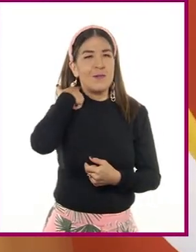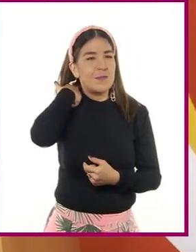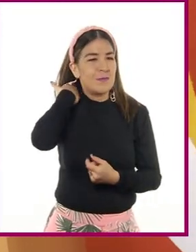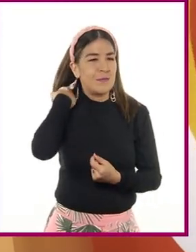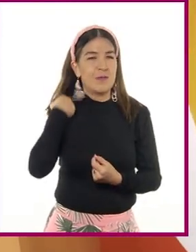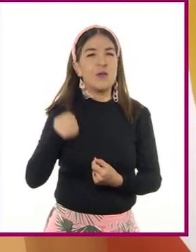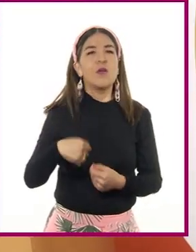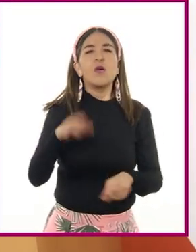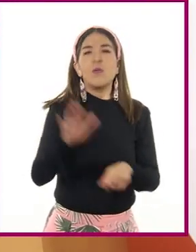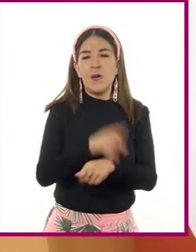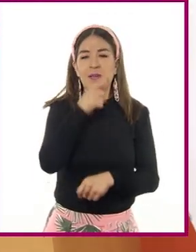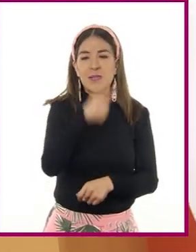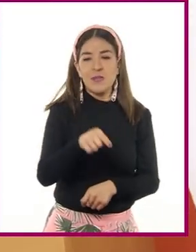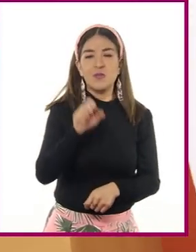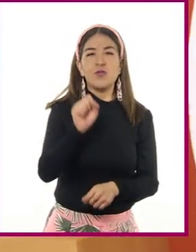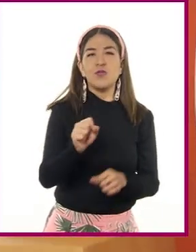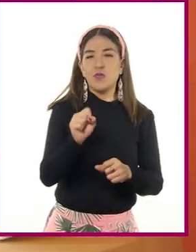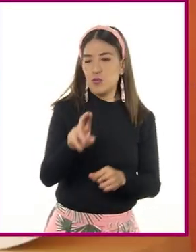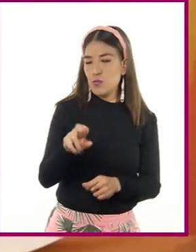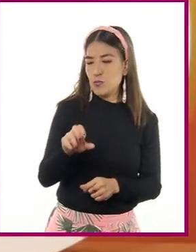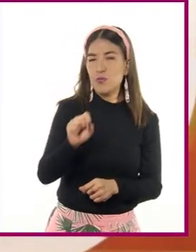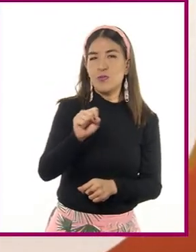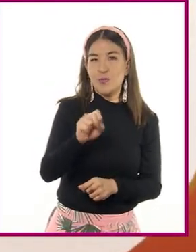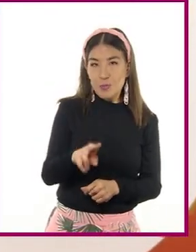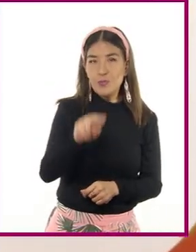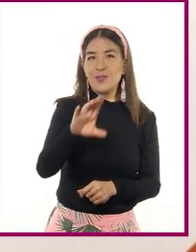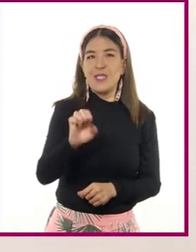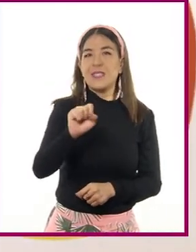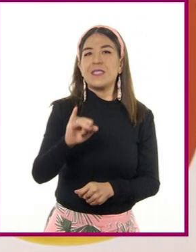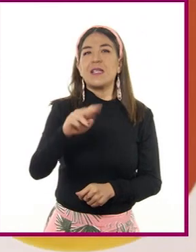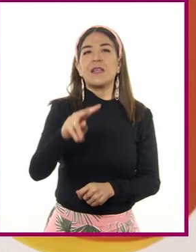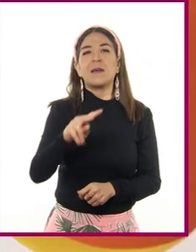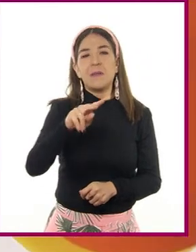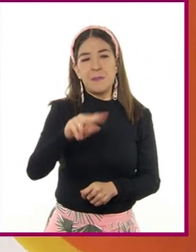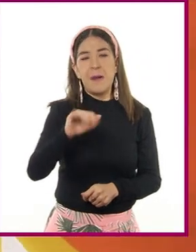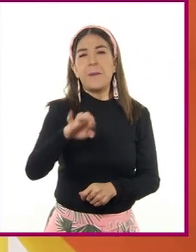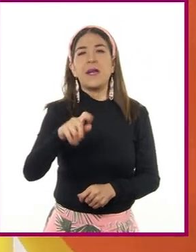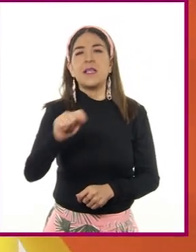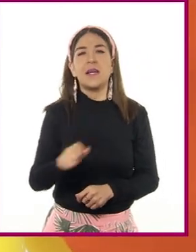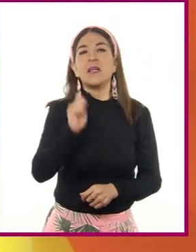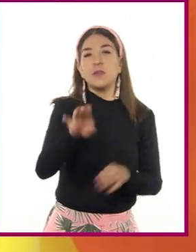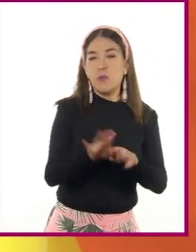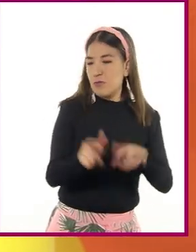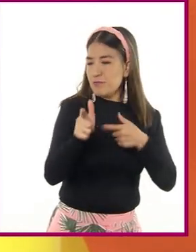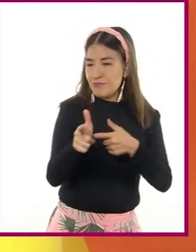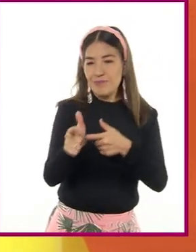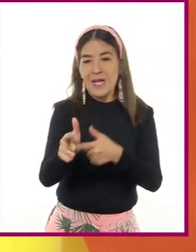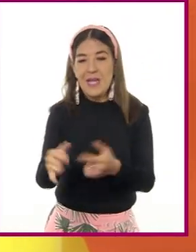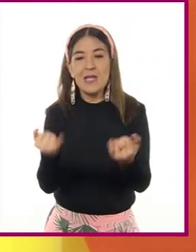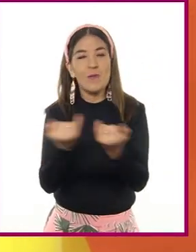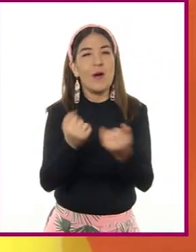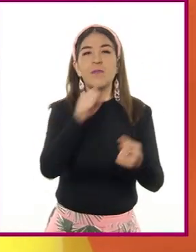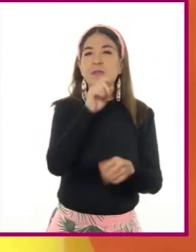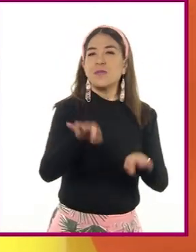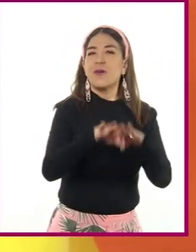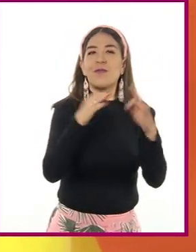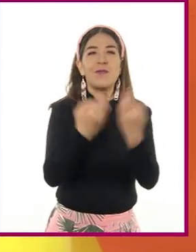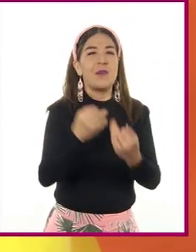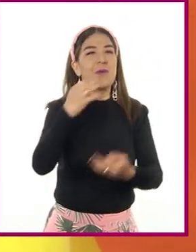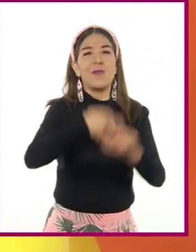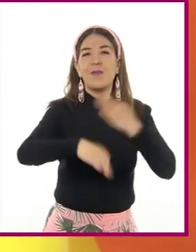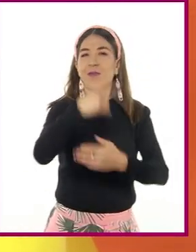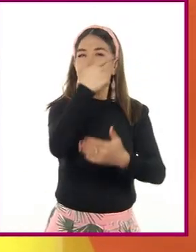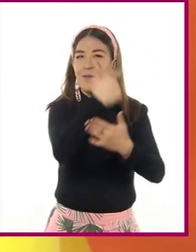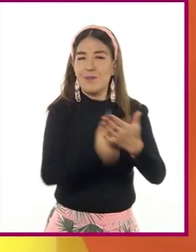dice sucesivamente. Lo que pasa es que se está refiriendo a que el criterio de ordenamiento continúa de igual manera para toda la